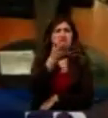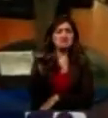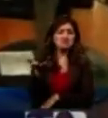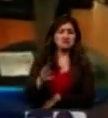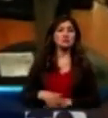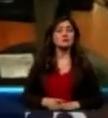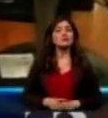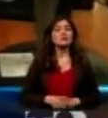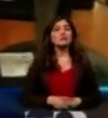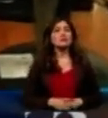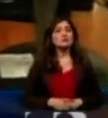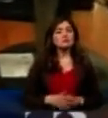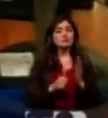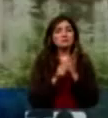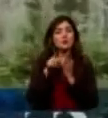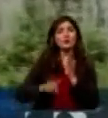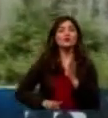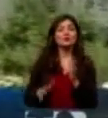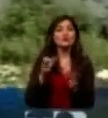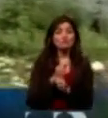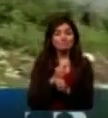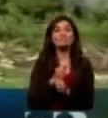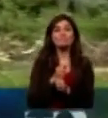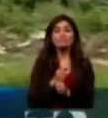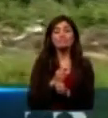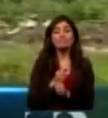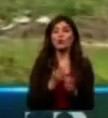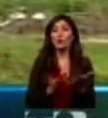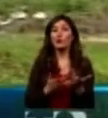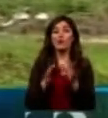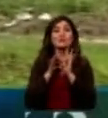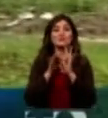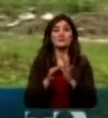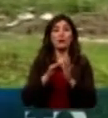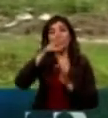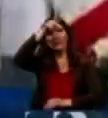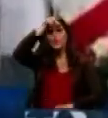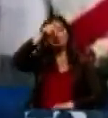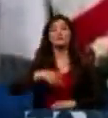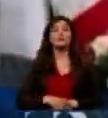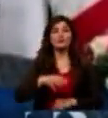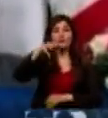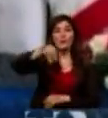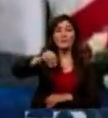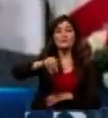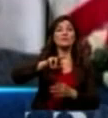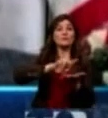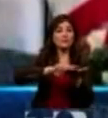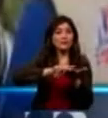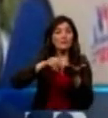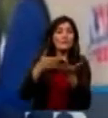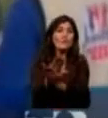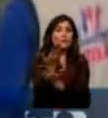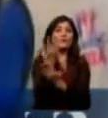gobiernos. El Ministerio de Salud tiene programado realizarlo, pero para ello espera la colaboración de Perú. Este martes está prevista una